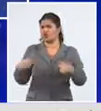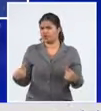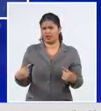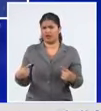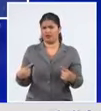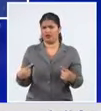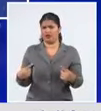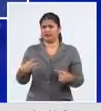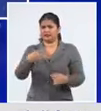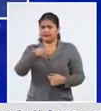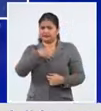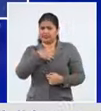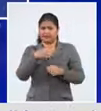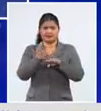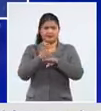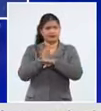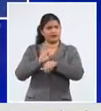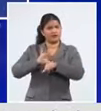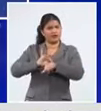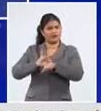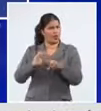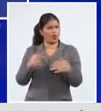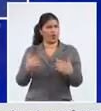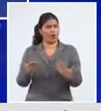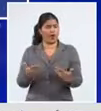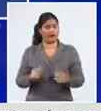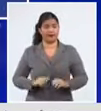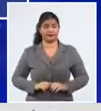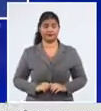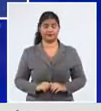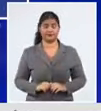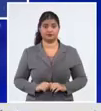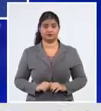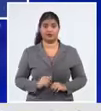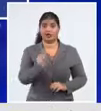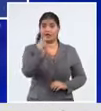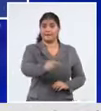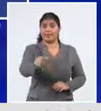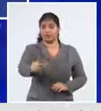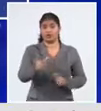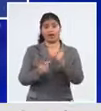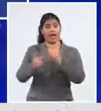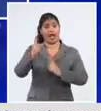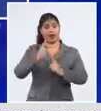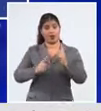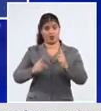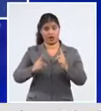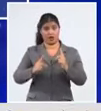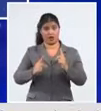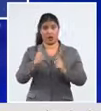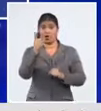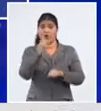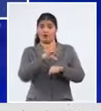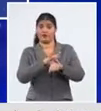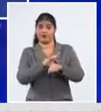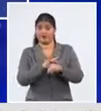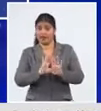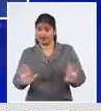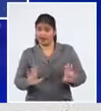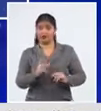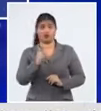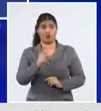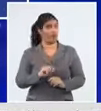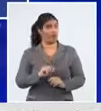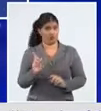ellas, algunos con más de una, pues realmente hacer una protección mucho mayor. La hipertensión arterial